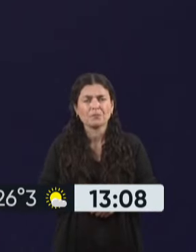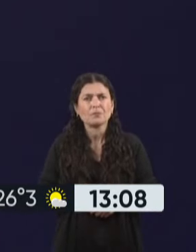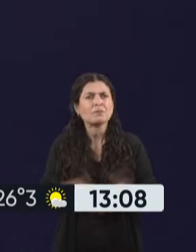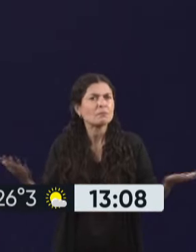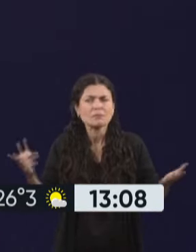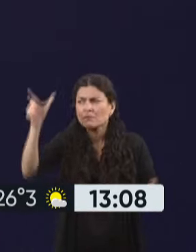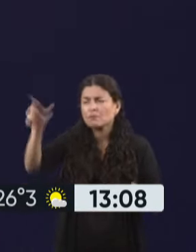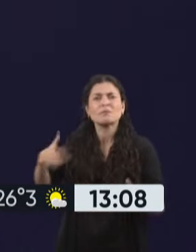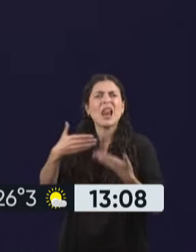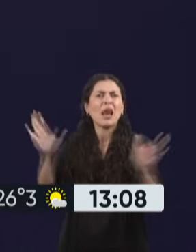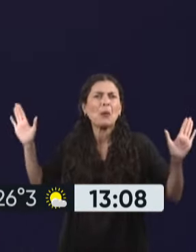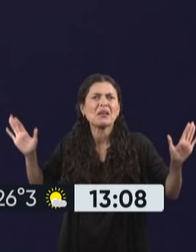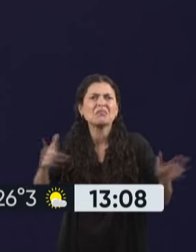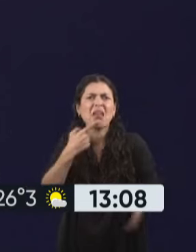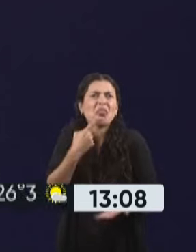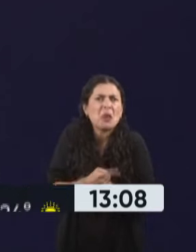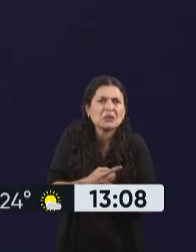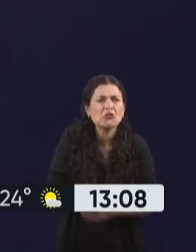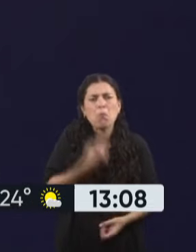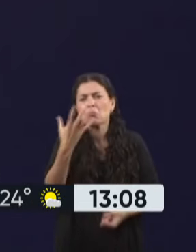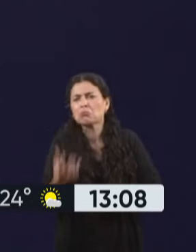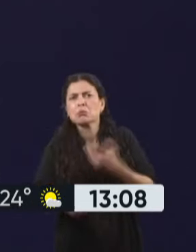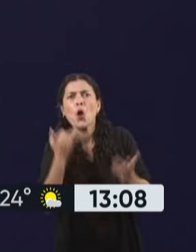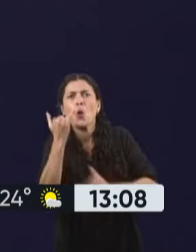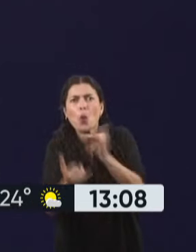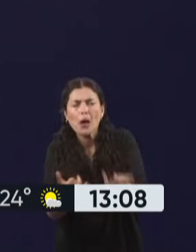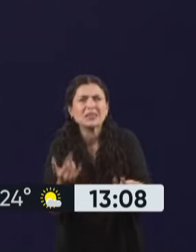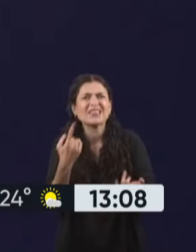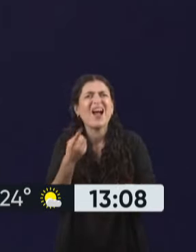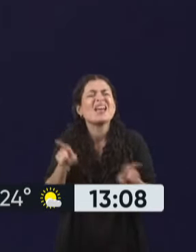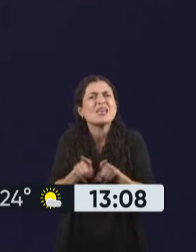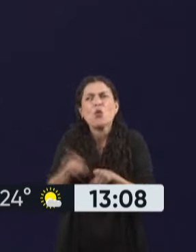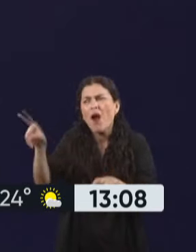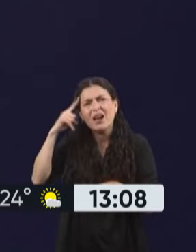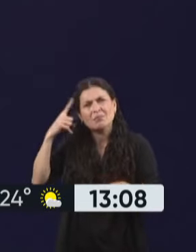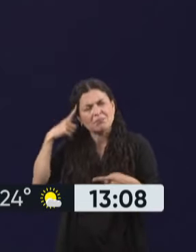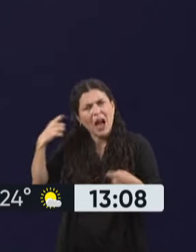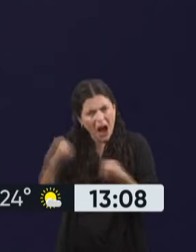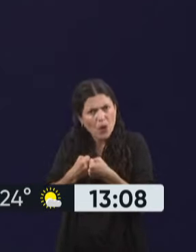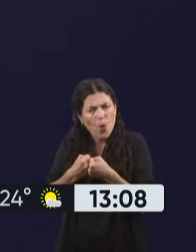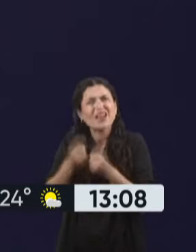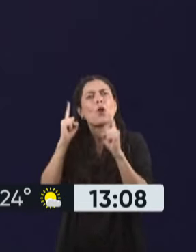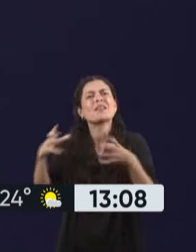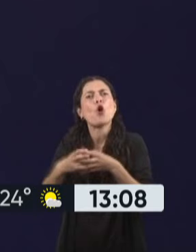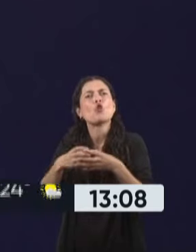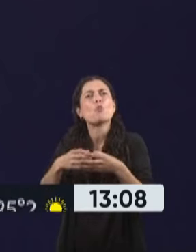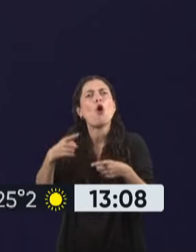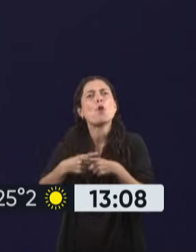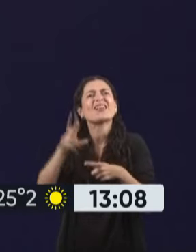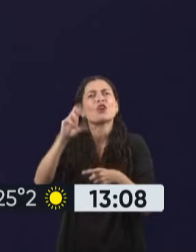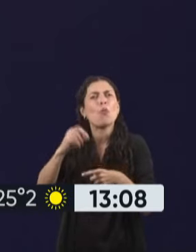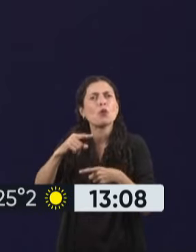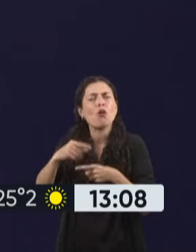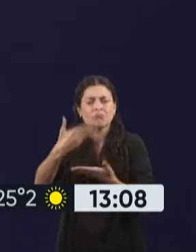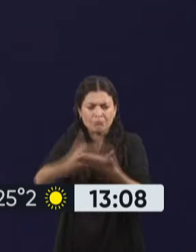Es libre de opinar lo que quiere y de hecho estuvo en línea con el comunicado del PRO. No fue nada que nos haya sorprendido. Incluso el presidente ayer